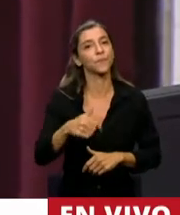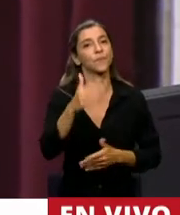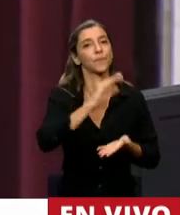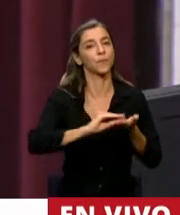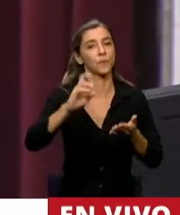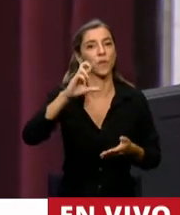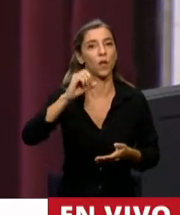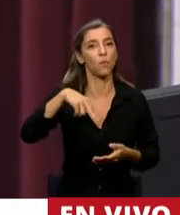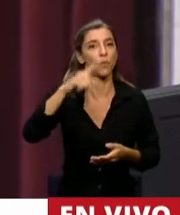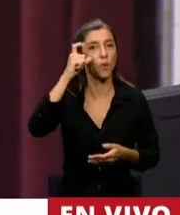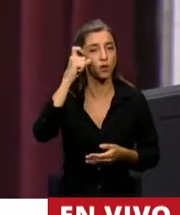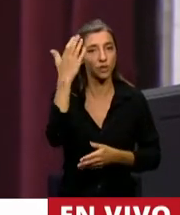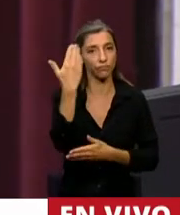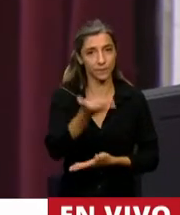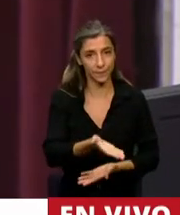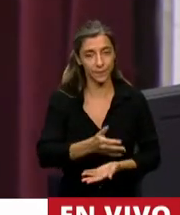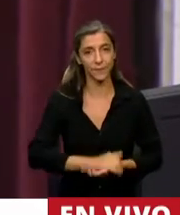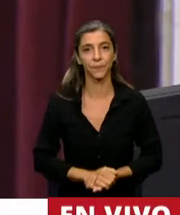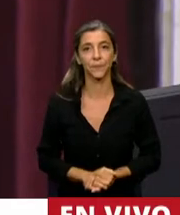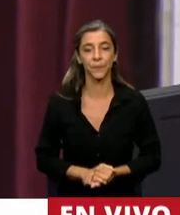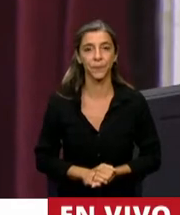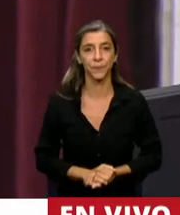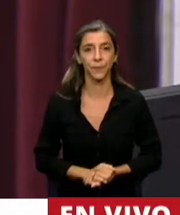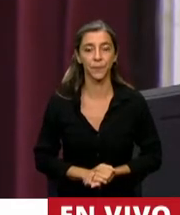palabra, es el último orador individual.